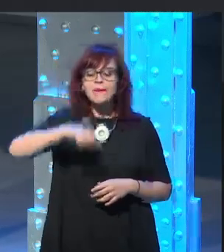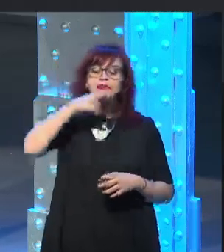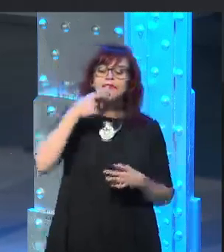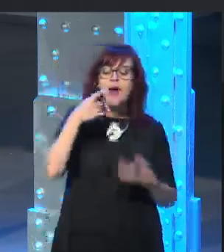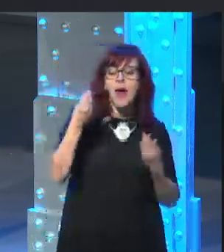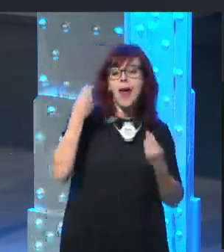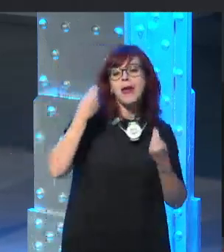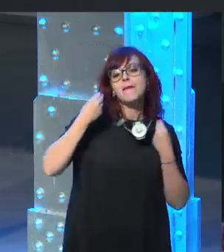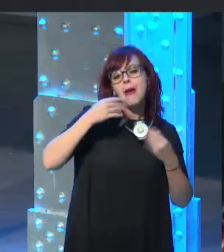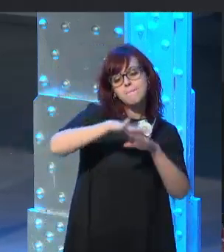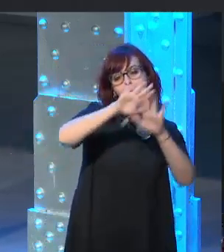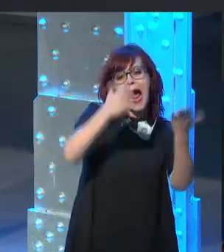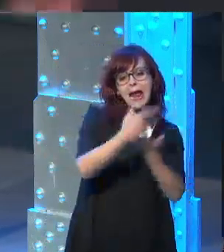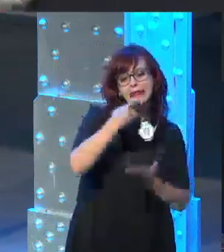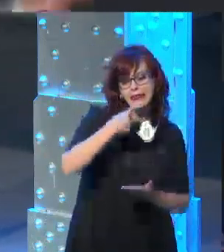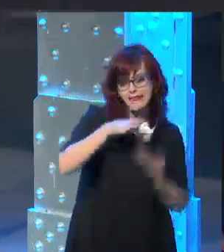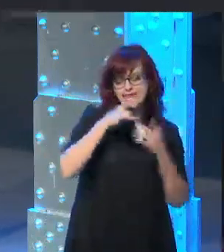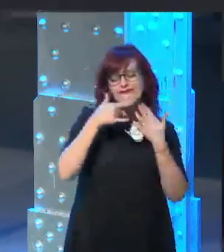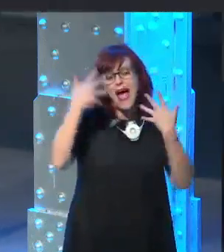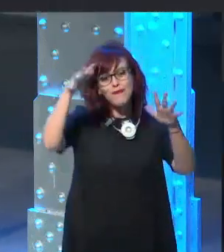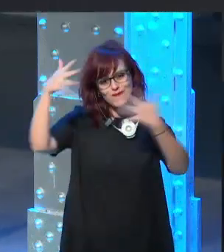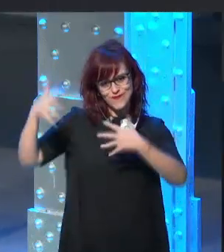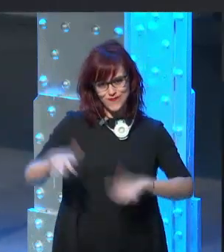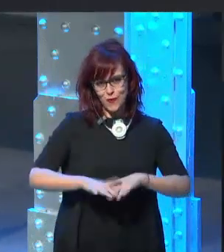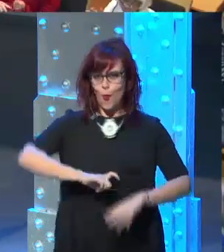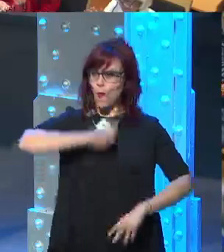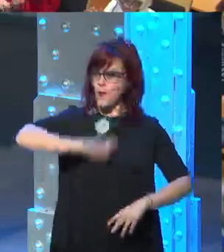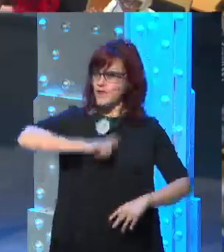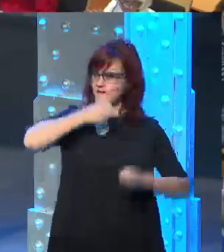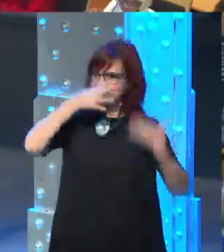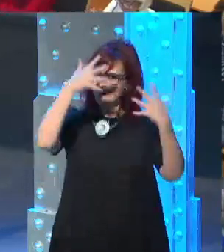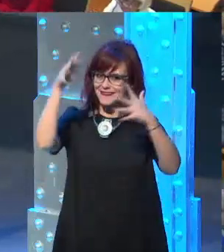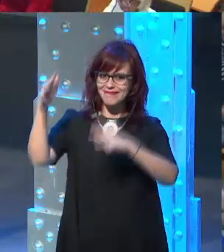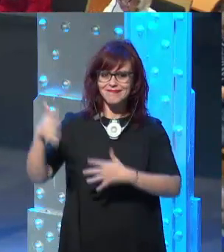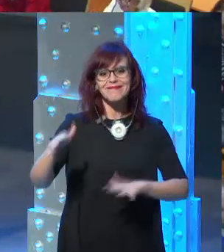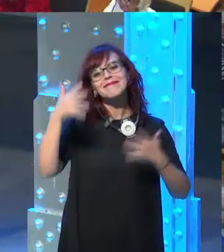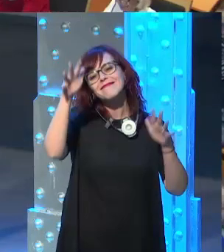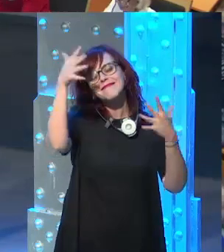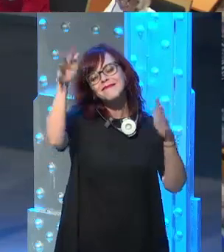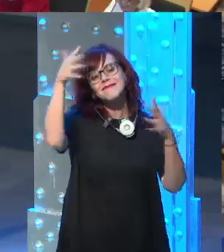muchísimas gracias por venir. Otro aplauso para irnos con el ánimo alto.